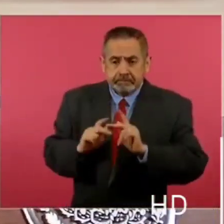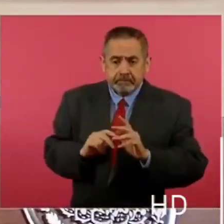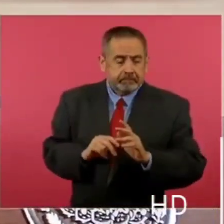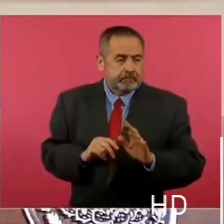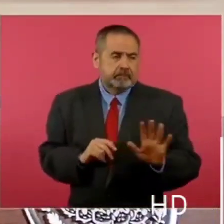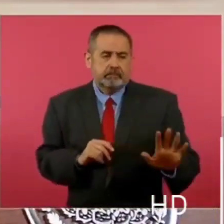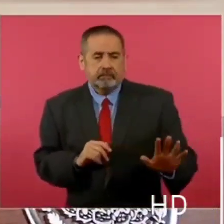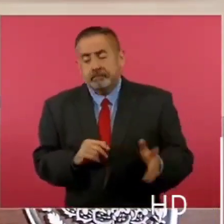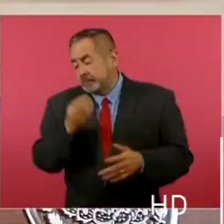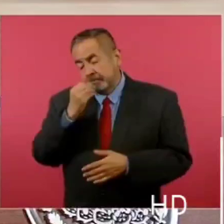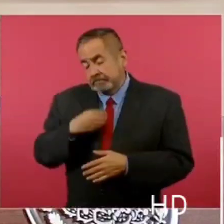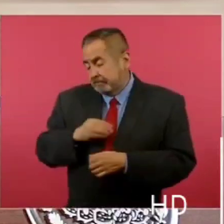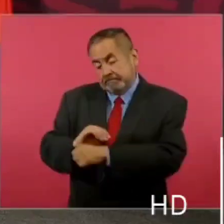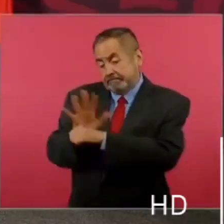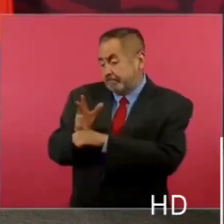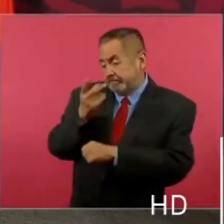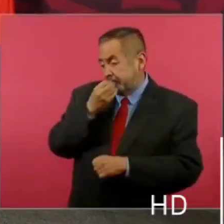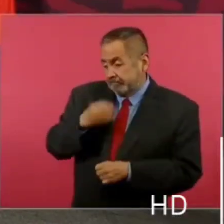Ni modo.